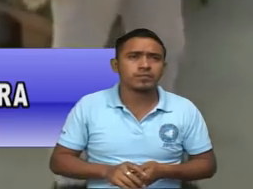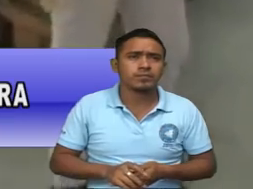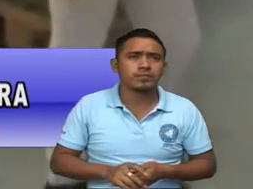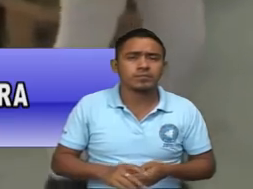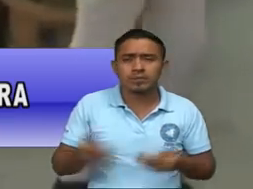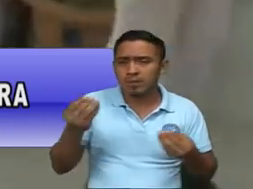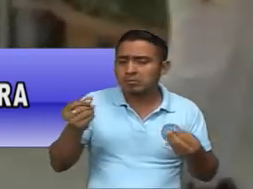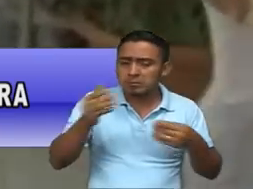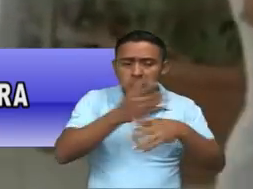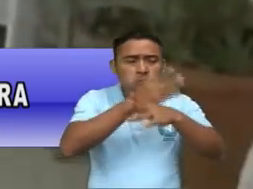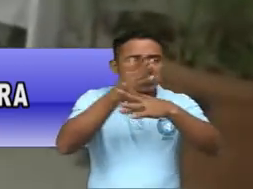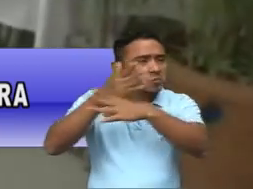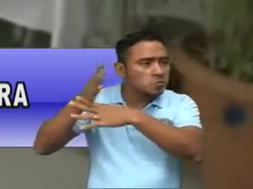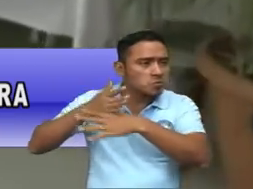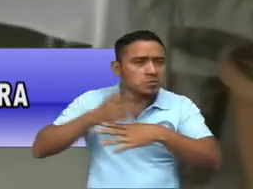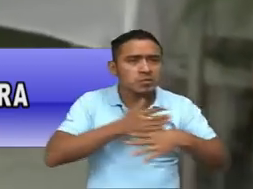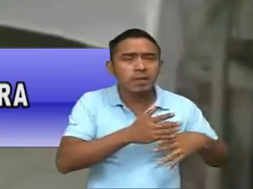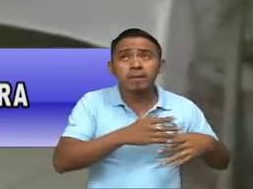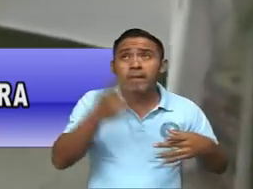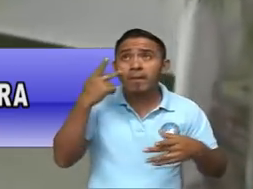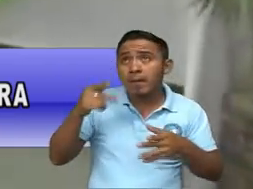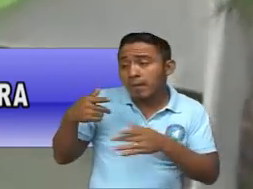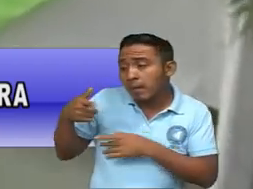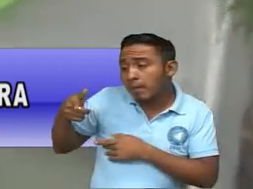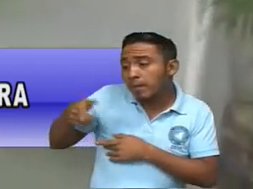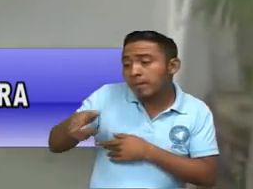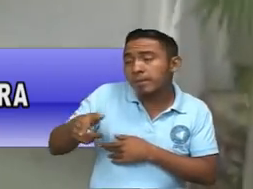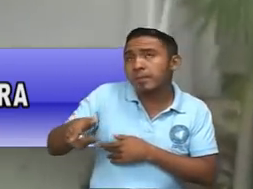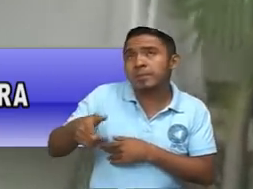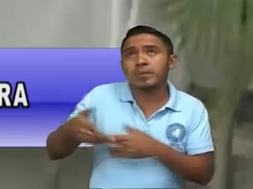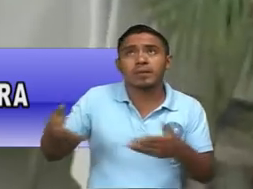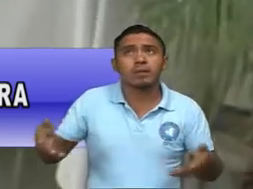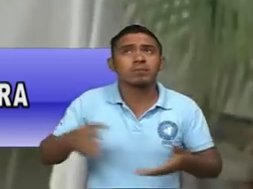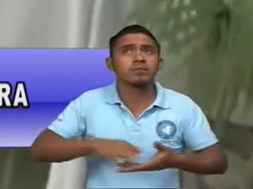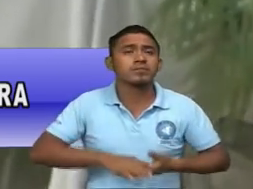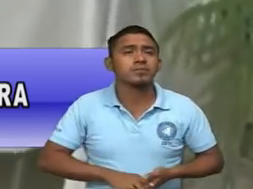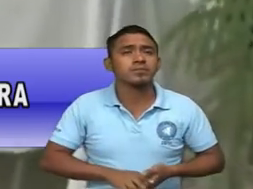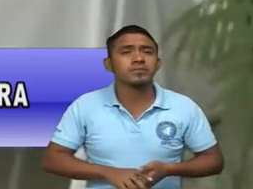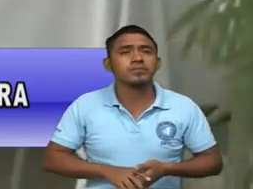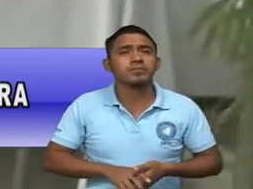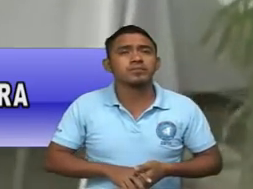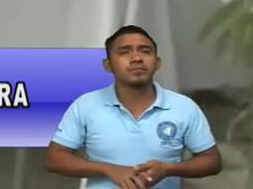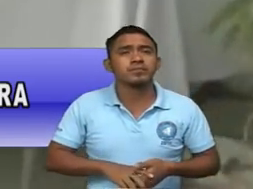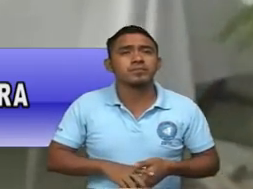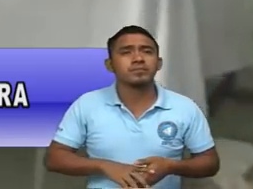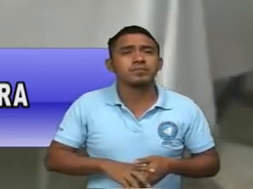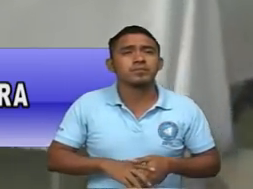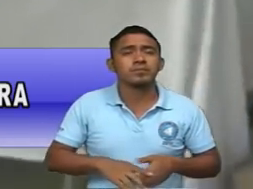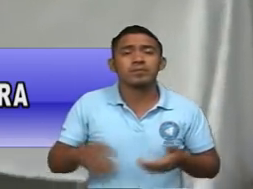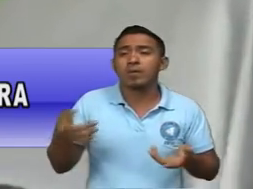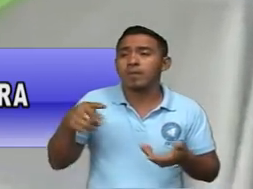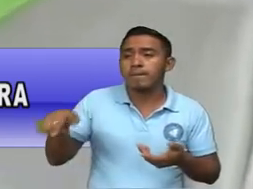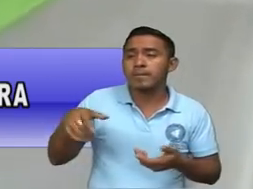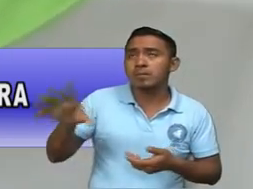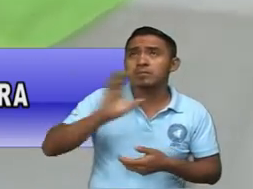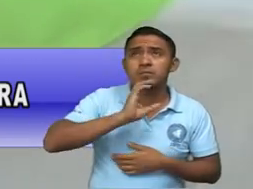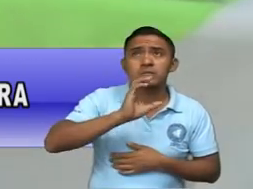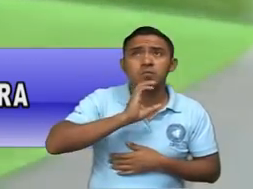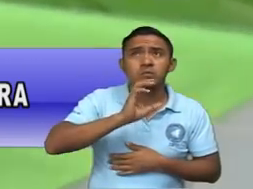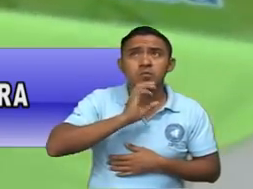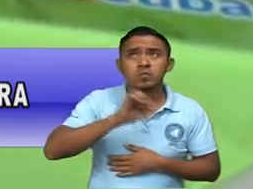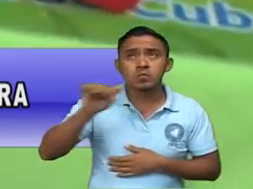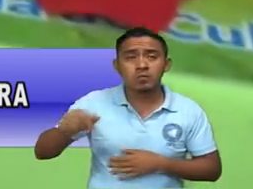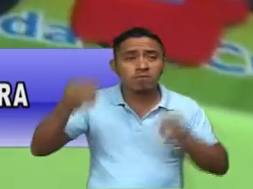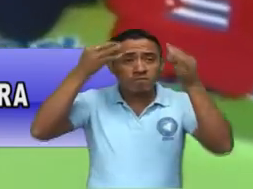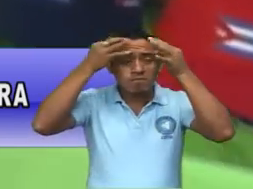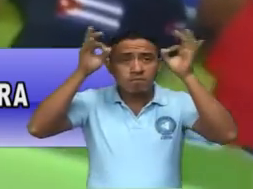mucha variedad el día de hoy. Por ejemplo, aquí vemos el stand de la hermana República de Cuba, el